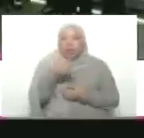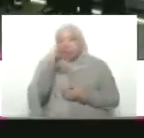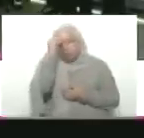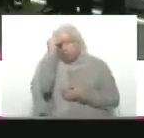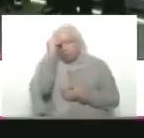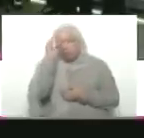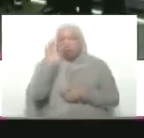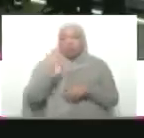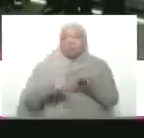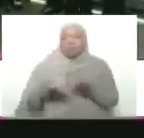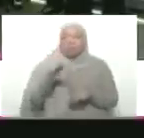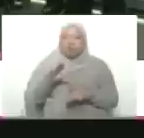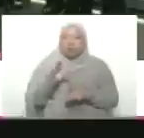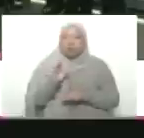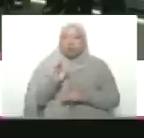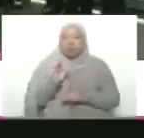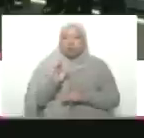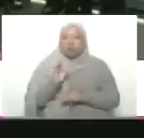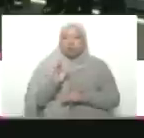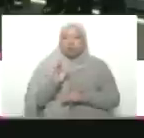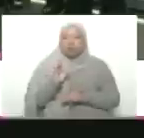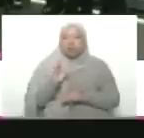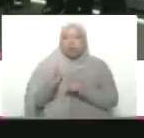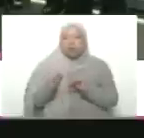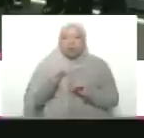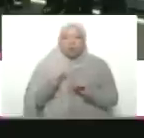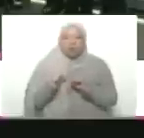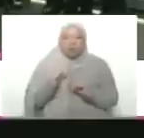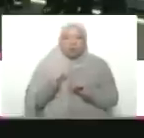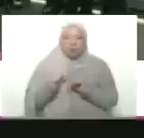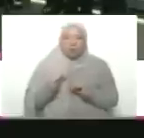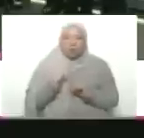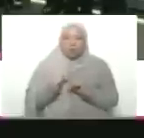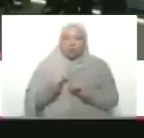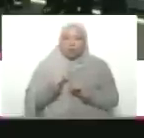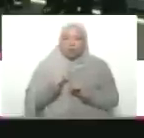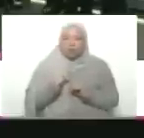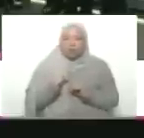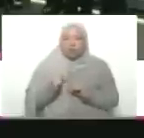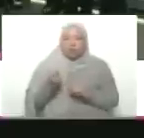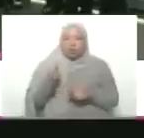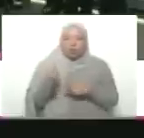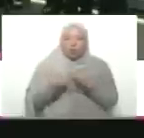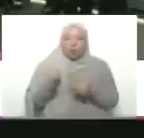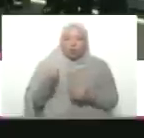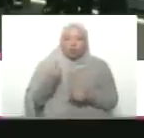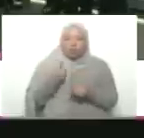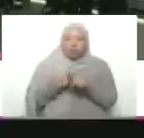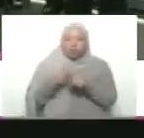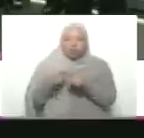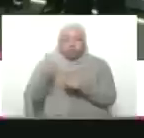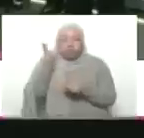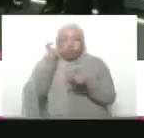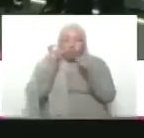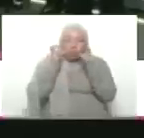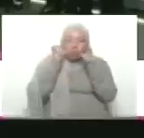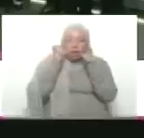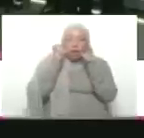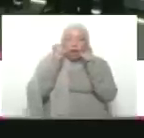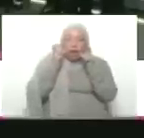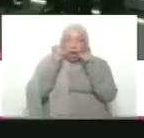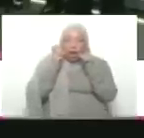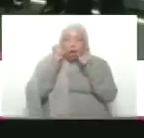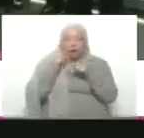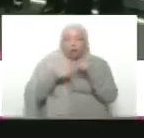la percusión el ritmo el toque el truco de cada ritmo verdad Ah tócate